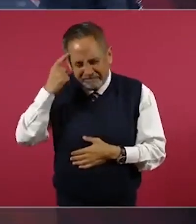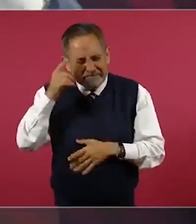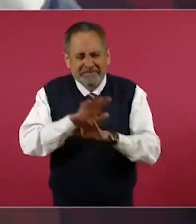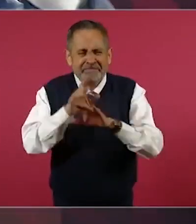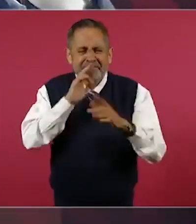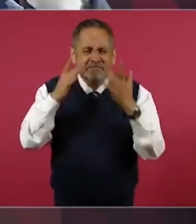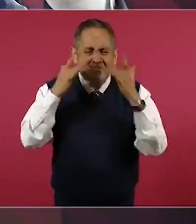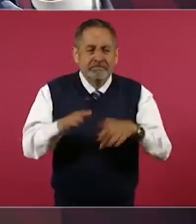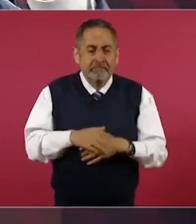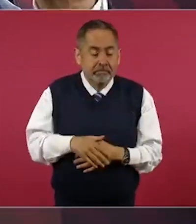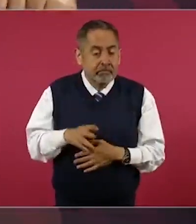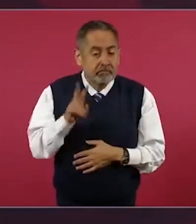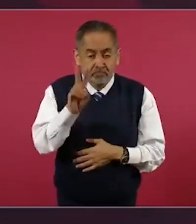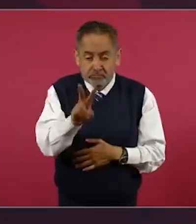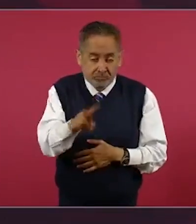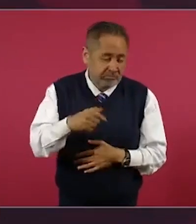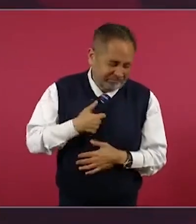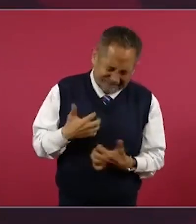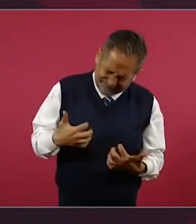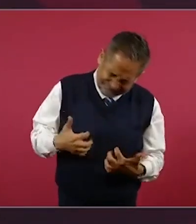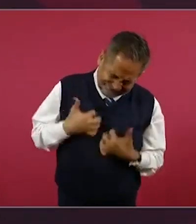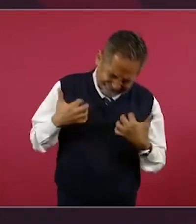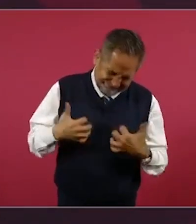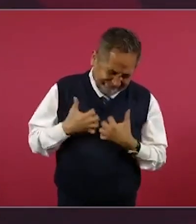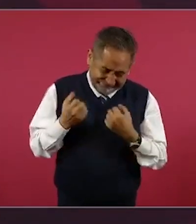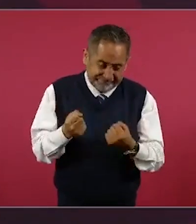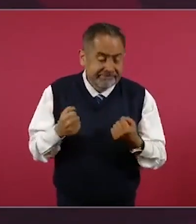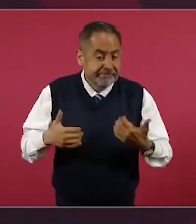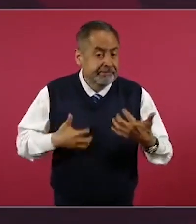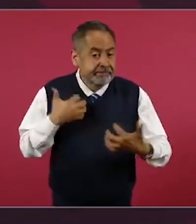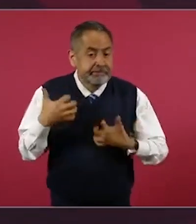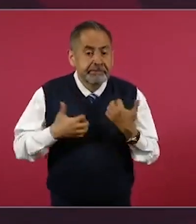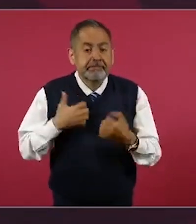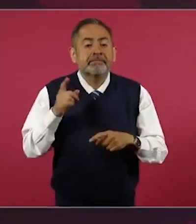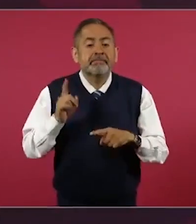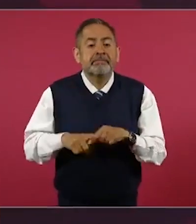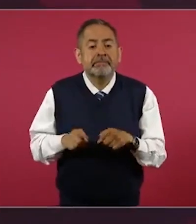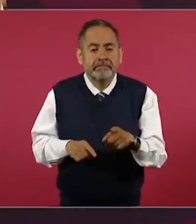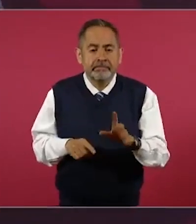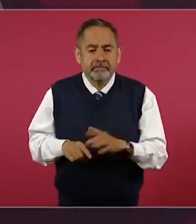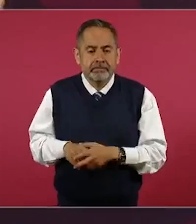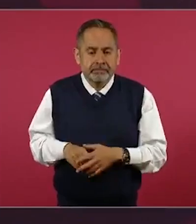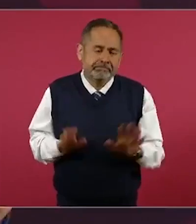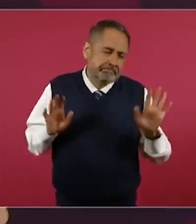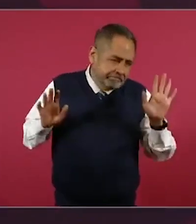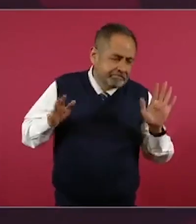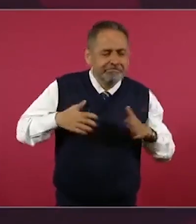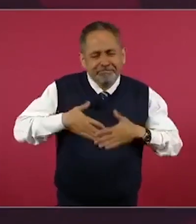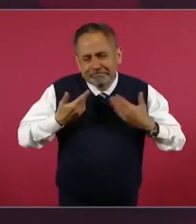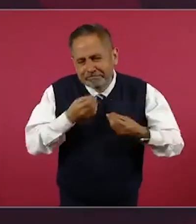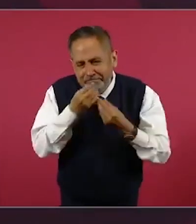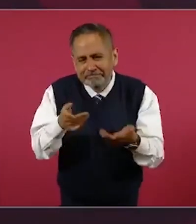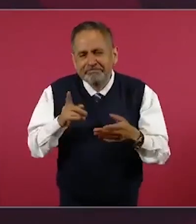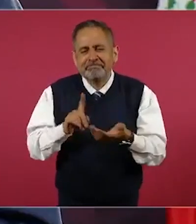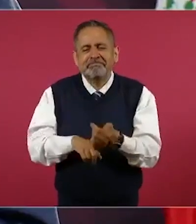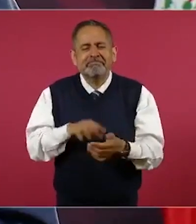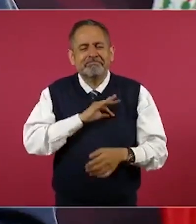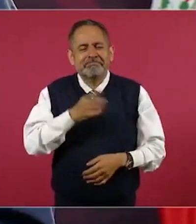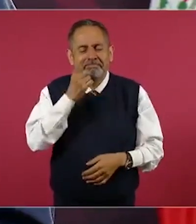nada porque me molestaba mucho mucho mucho ahora ya lo puedo decir